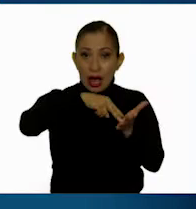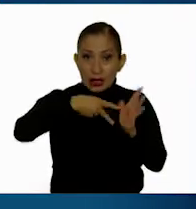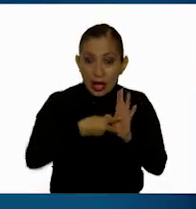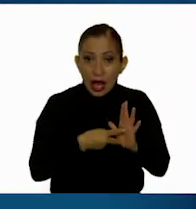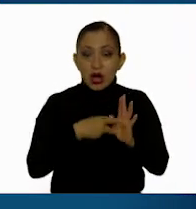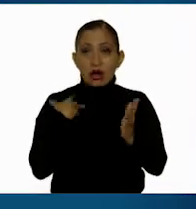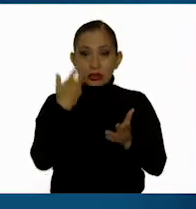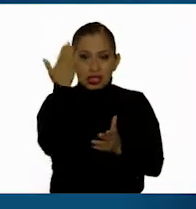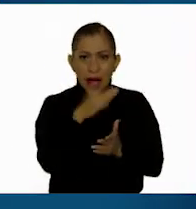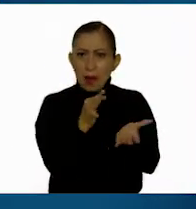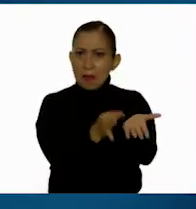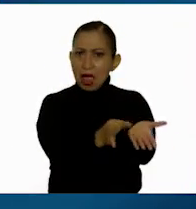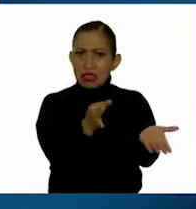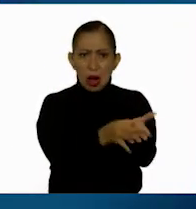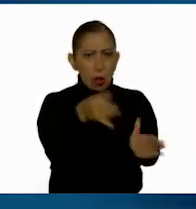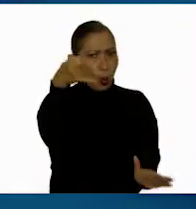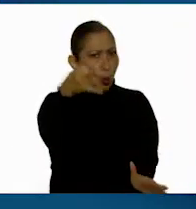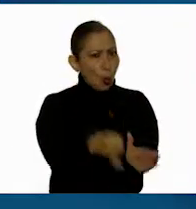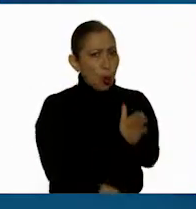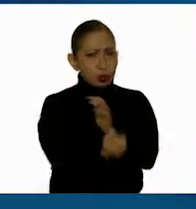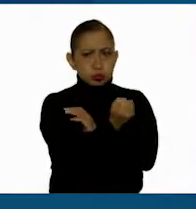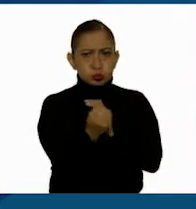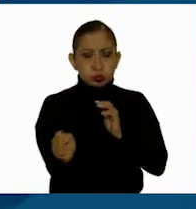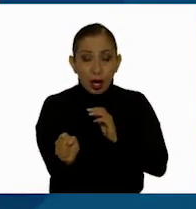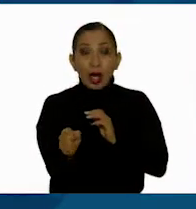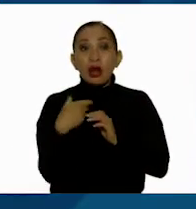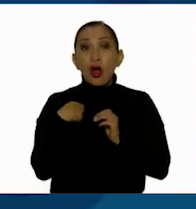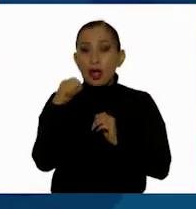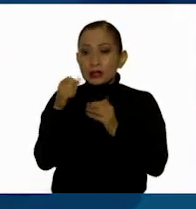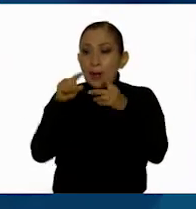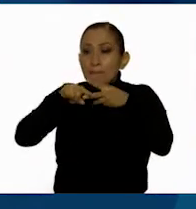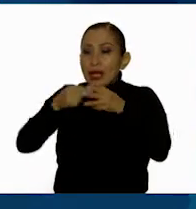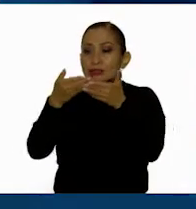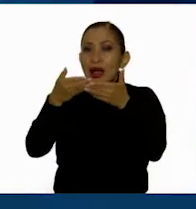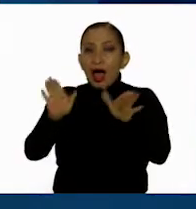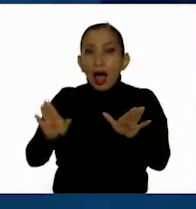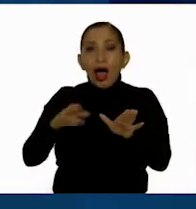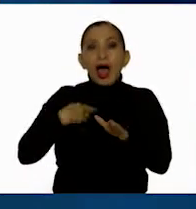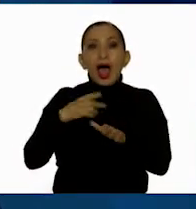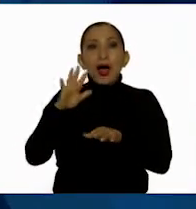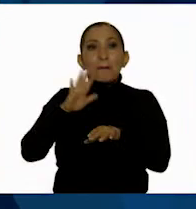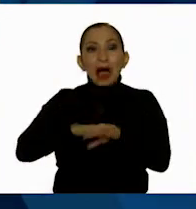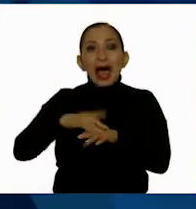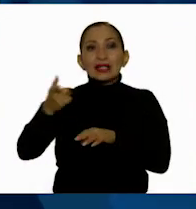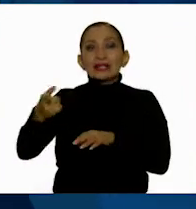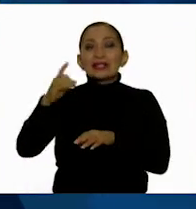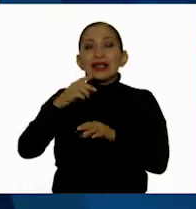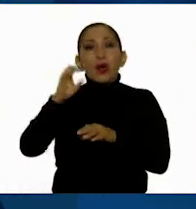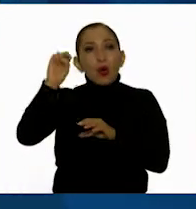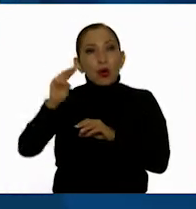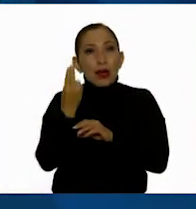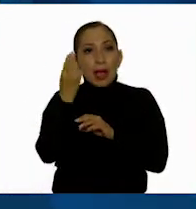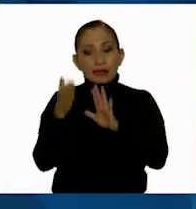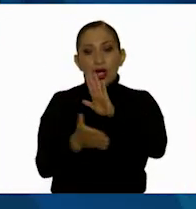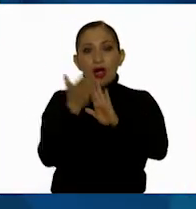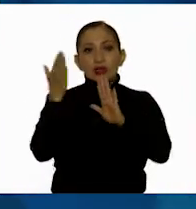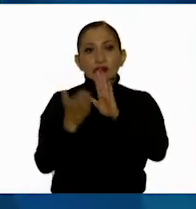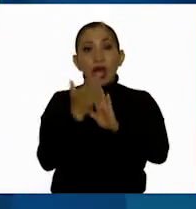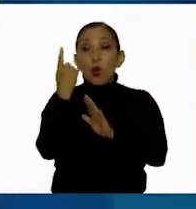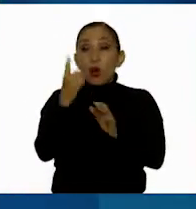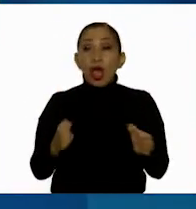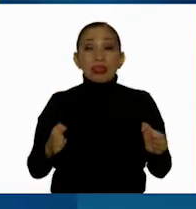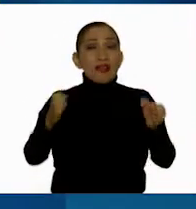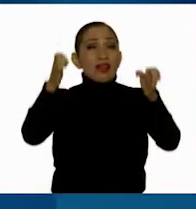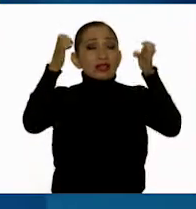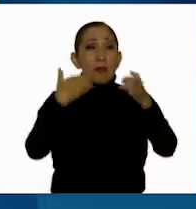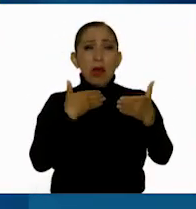metalúrgicos actualizados, lo que propicia la apertura del Real Seminario de Minería y se construye para ellos uno de los edificios